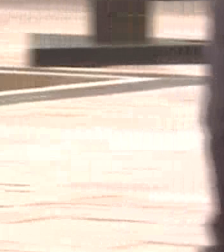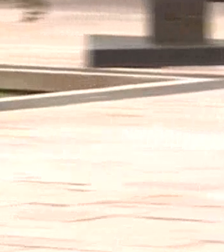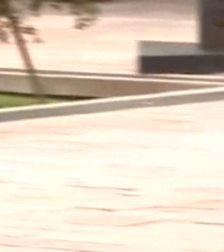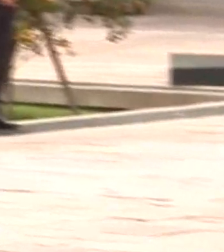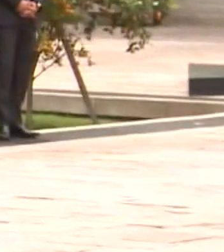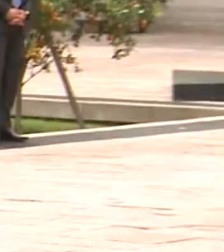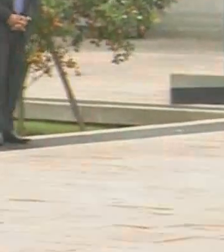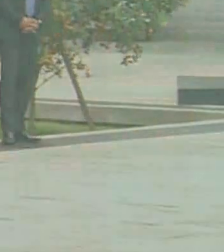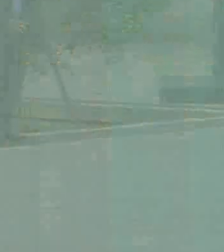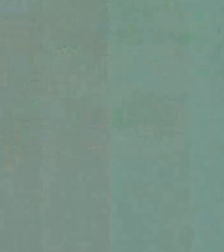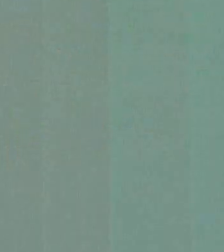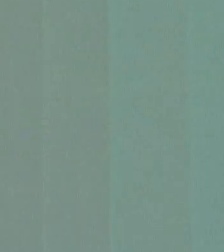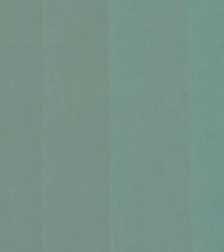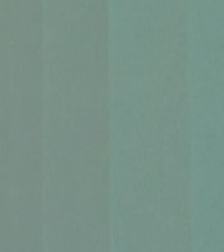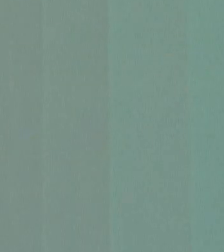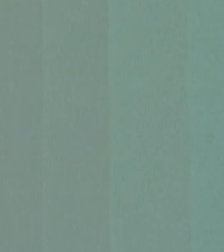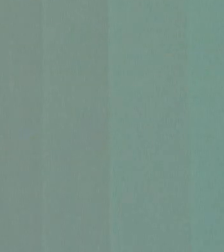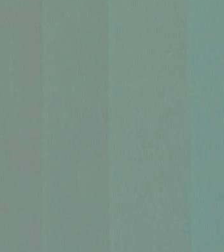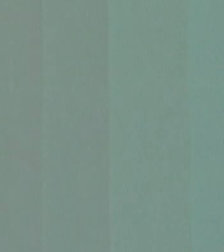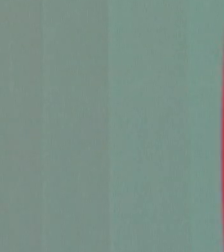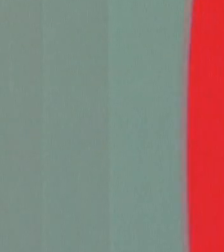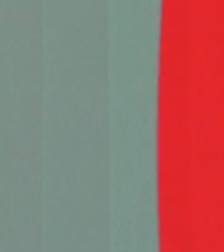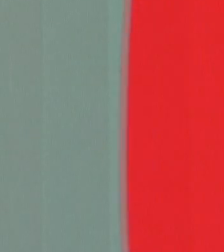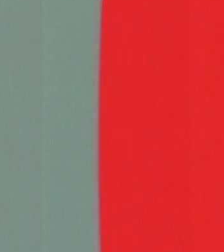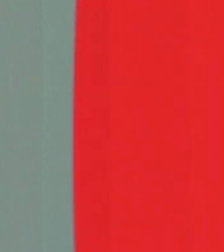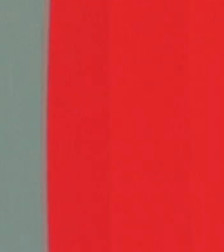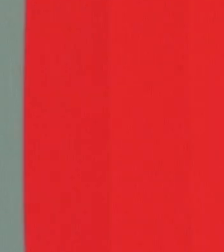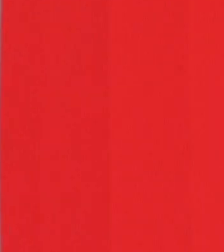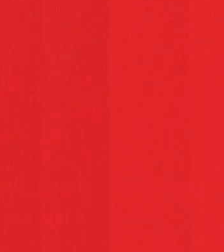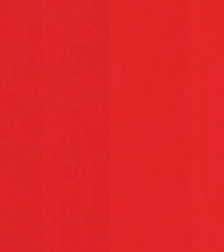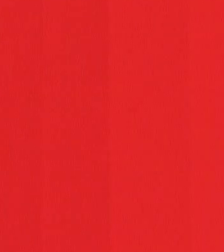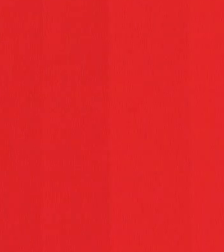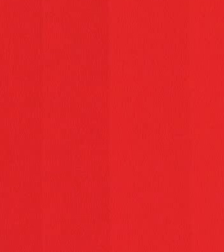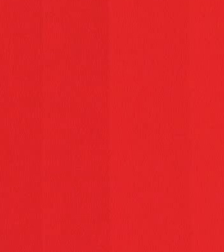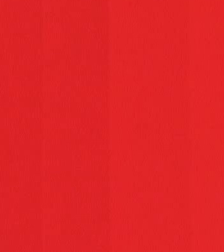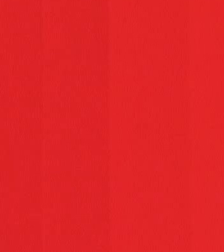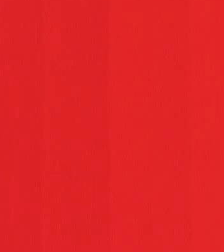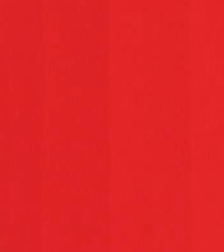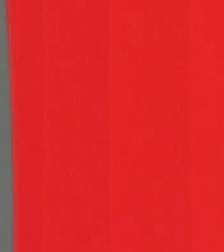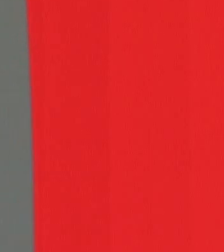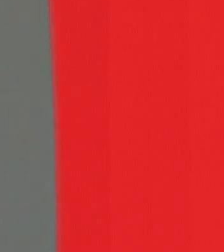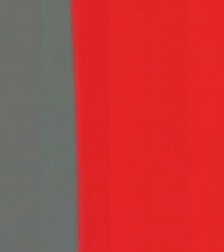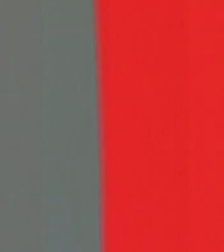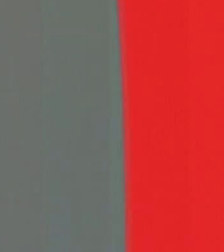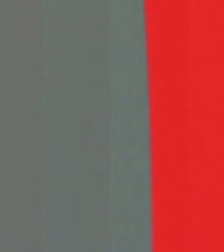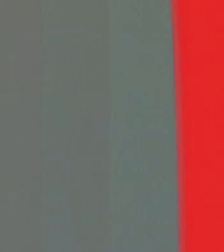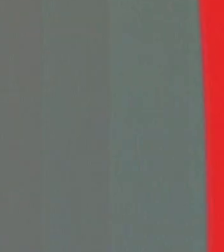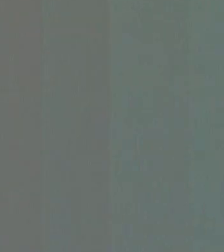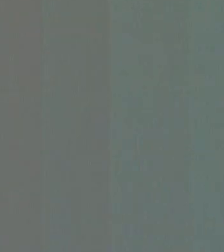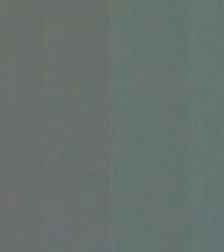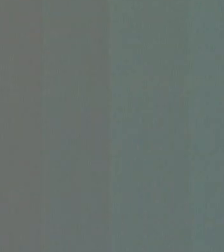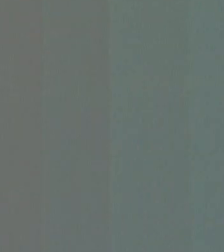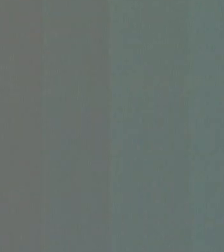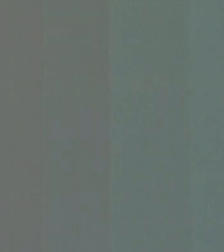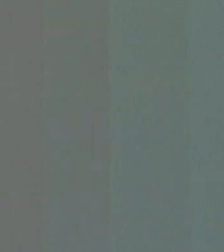La actividad del presidente Alberto Fernández va a continuar ahora visitando el despacho de Salvador Allende, el expresidente chileno que se suicidó